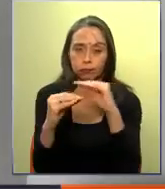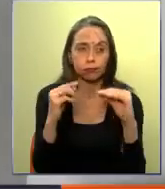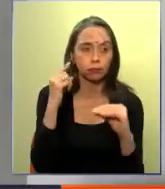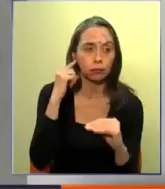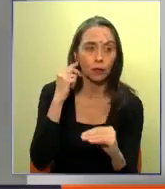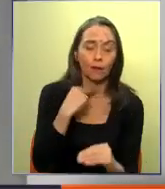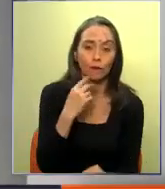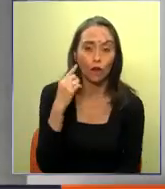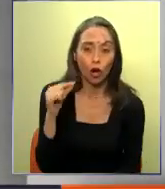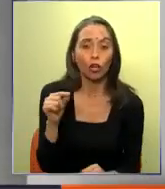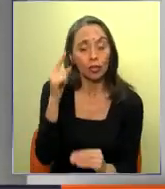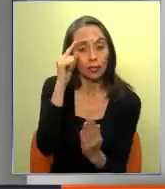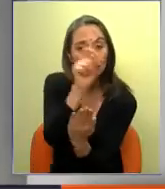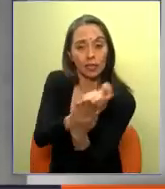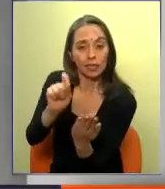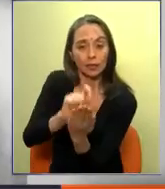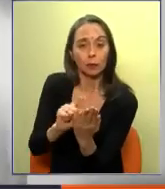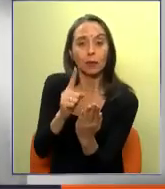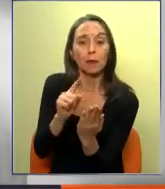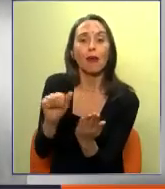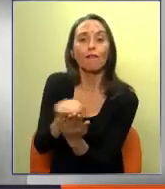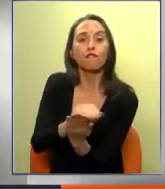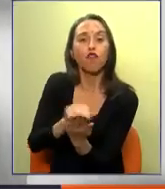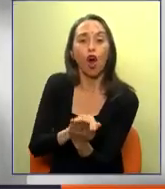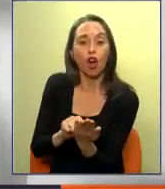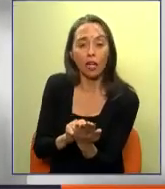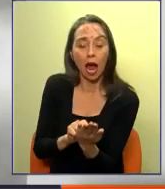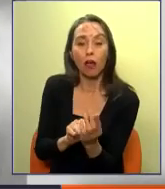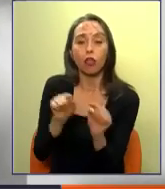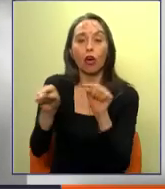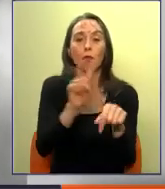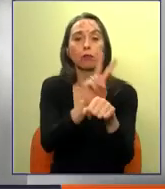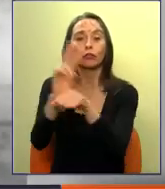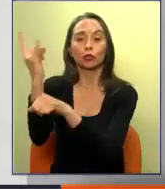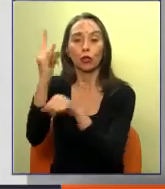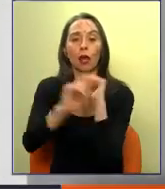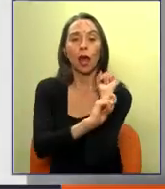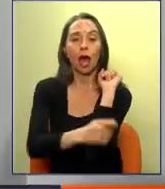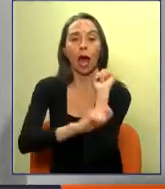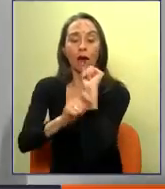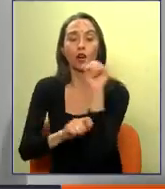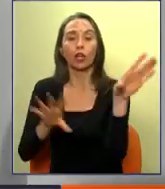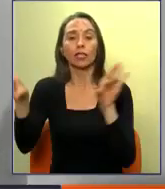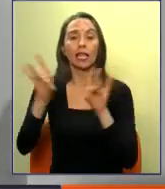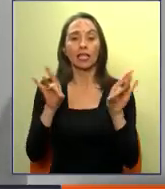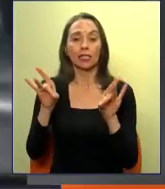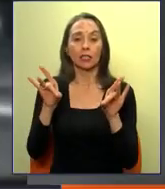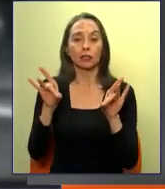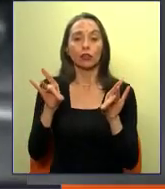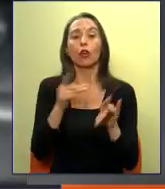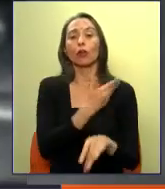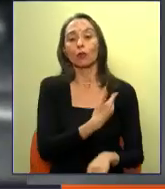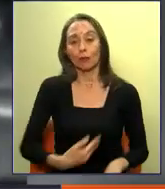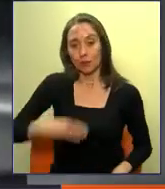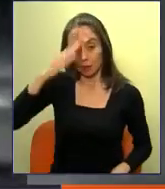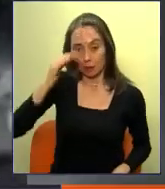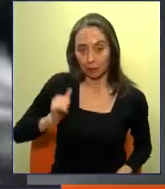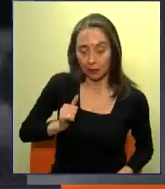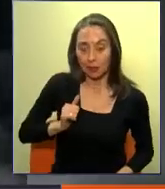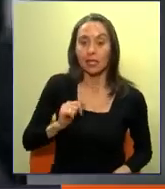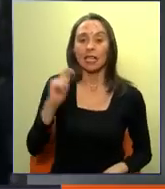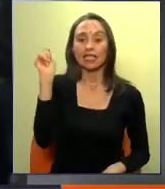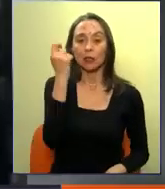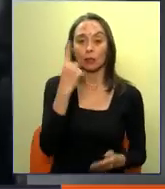La tarea de redactar los primeros borradores fue asignada a académicos y abogados designados por el propio régimen. Desde septiembre